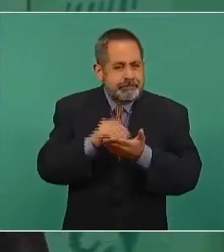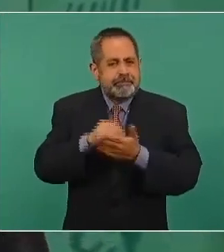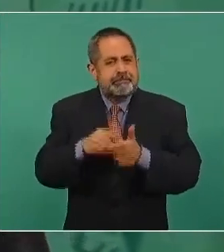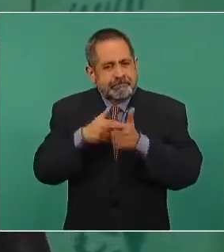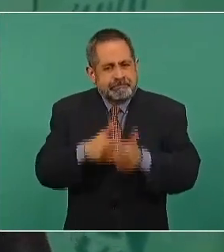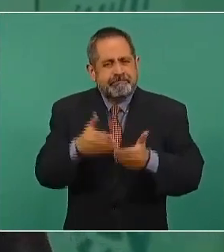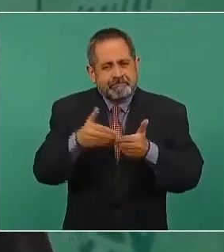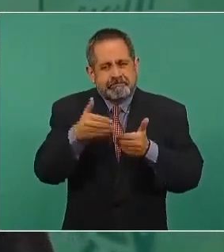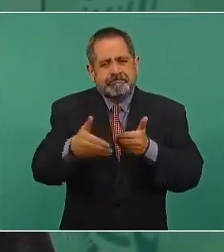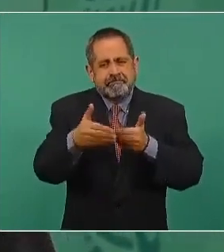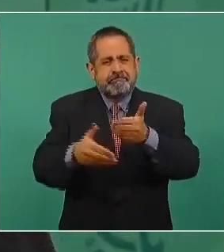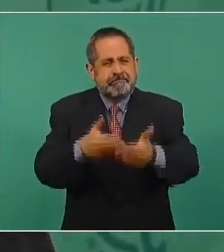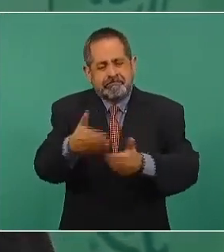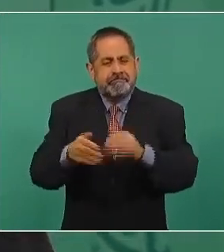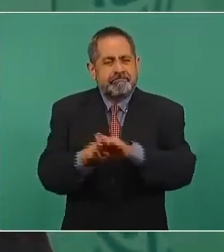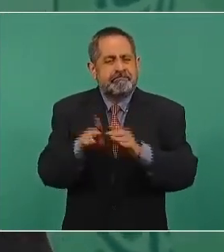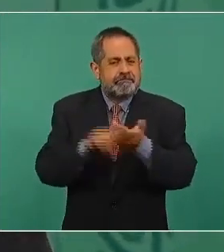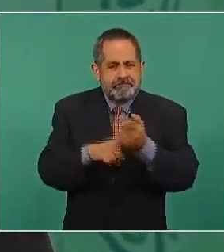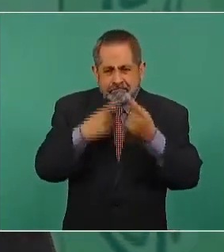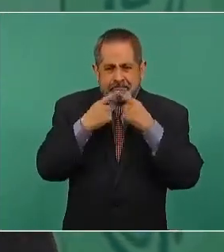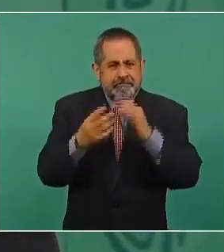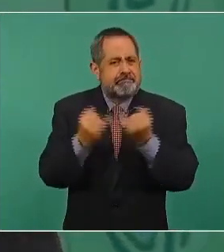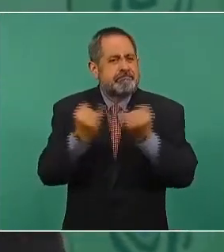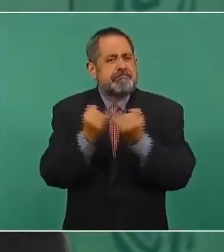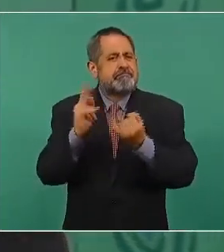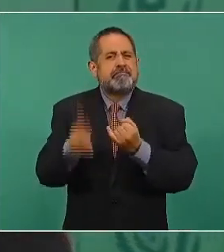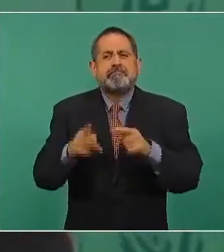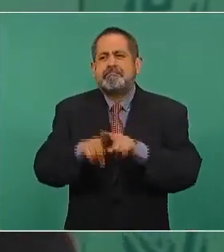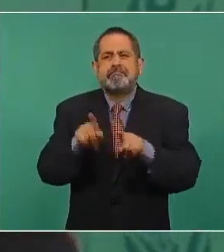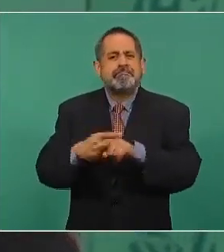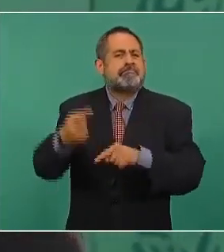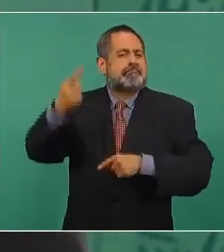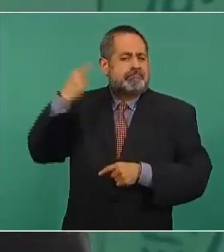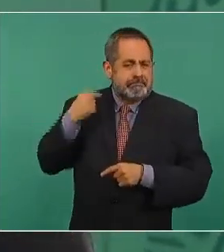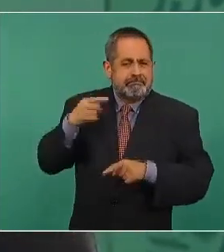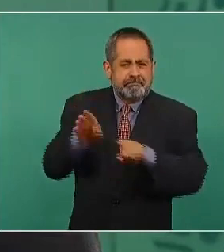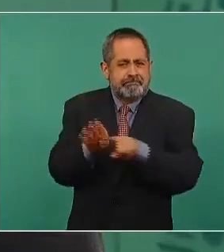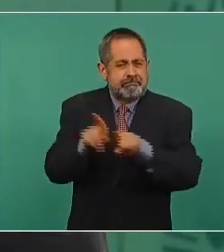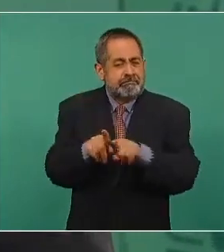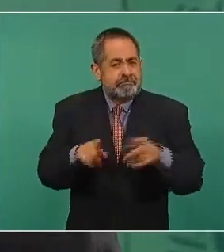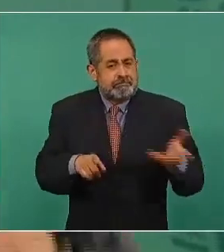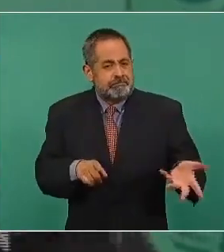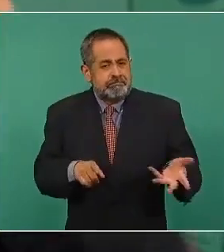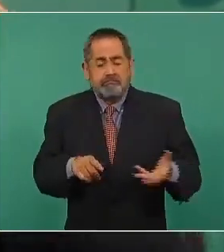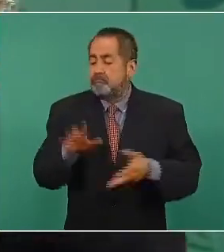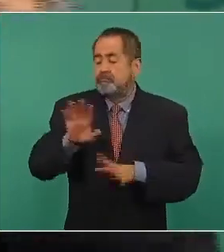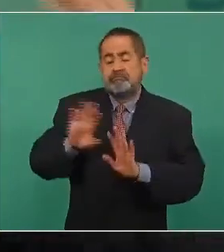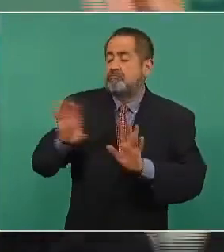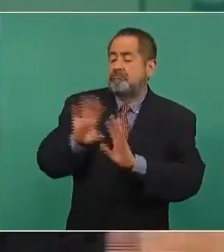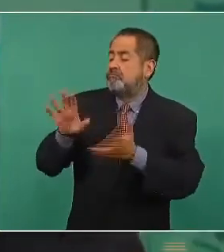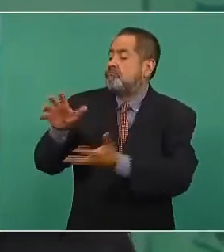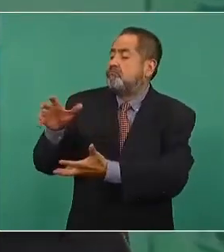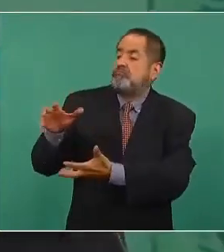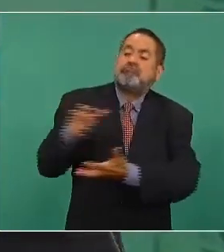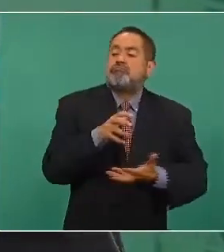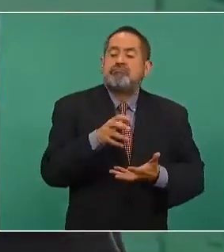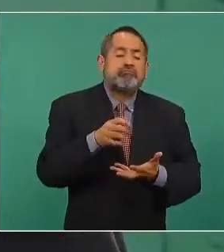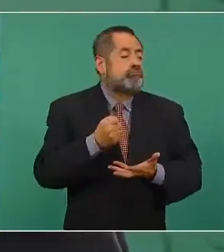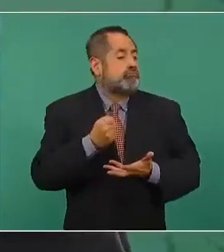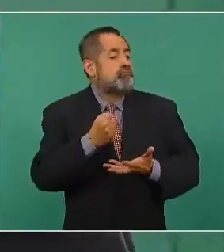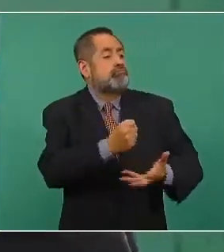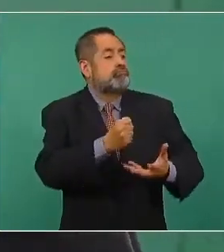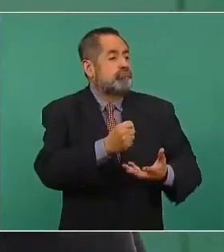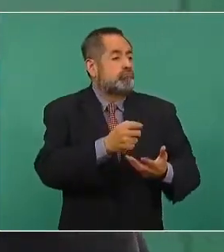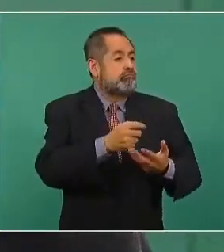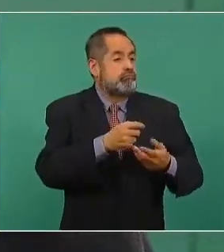la misma estrategia de antes, que el presupuesto se destinara a favorecer a